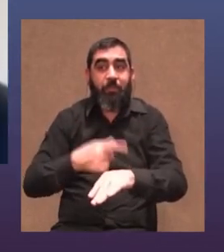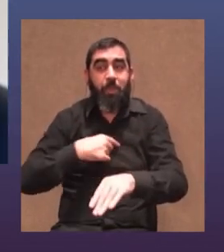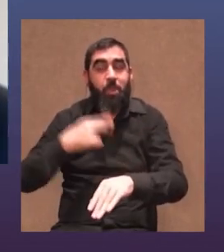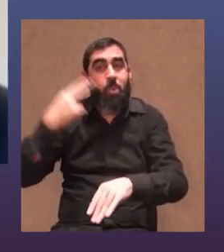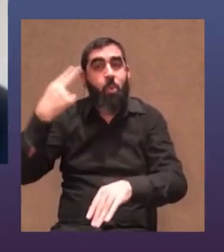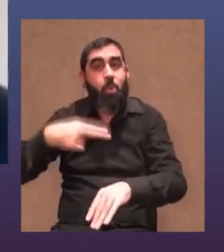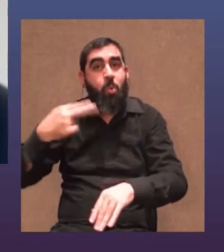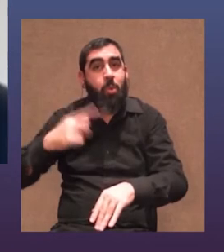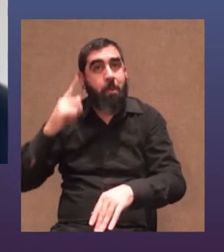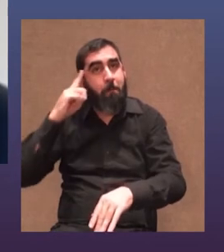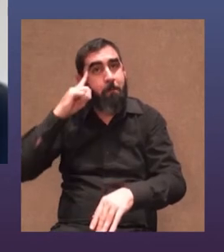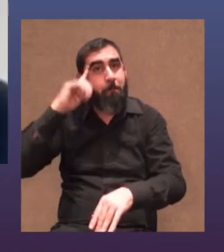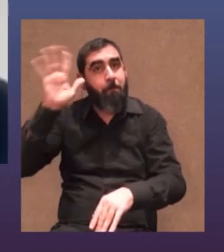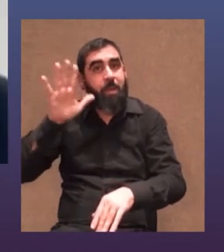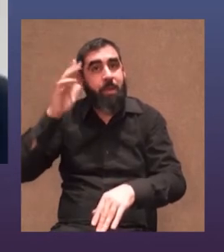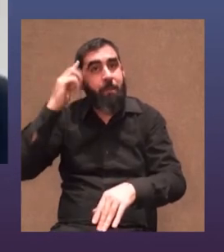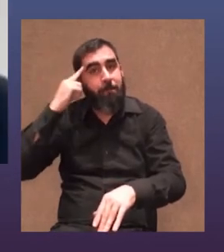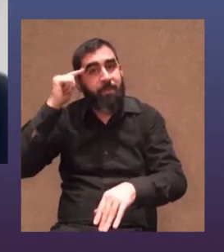había planteado así.